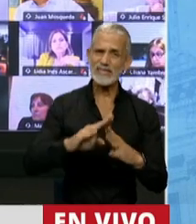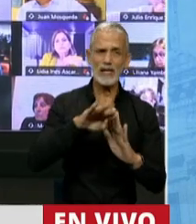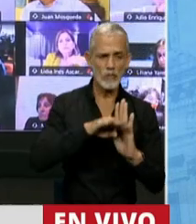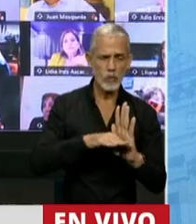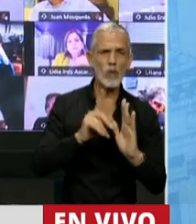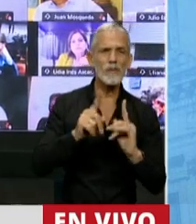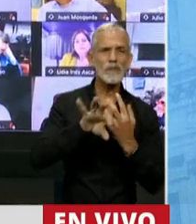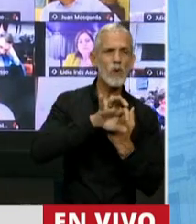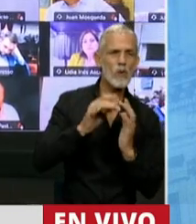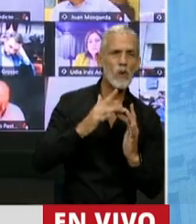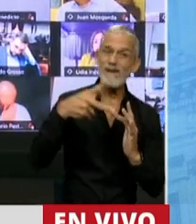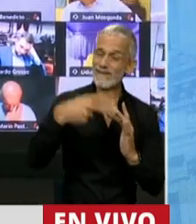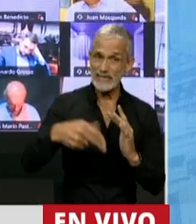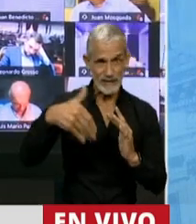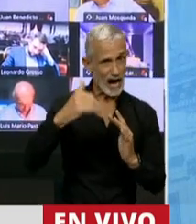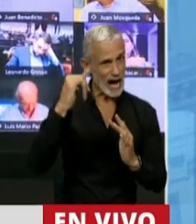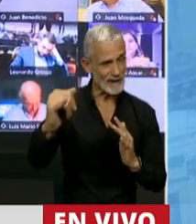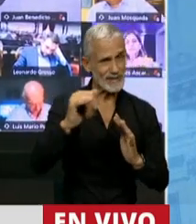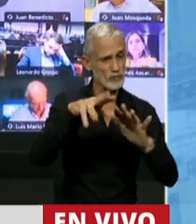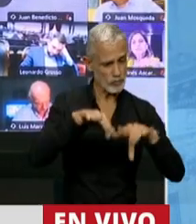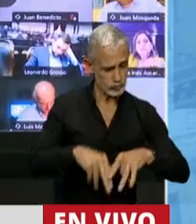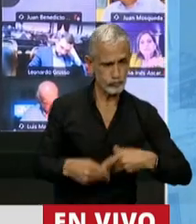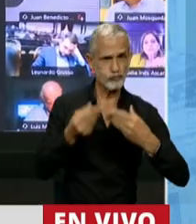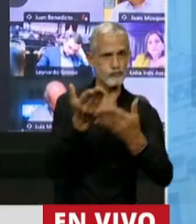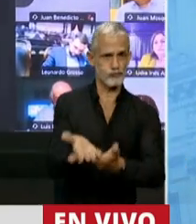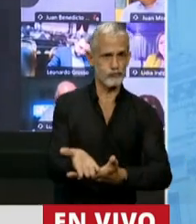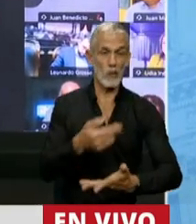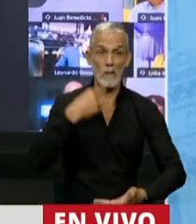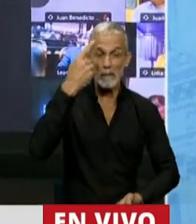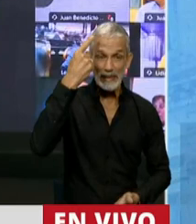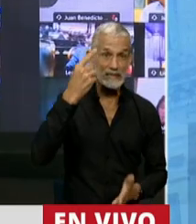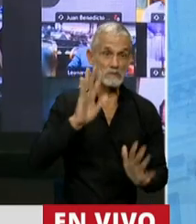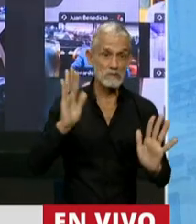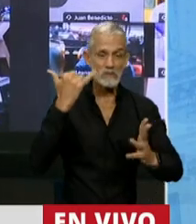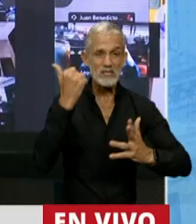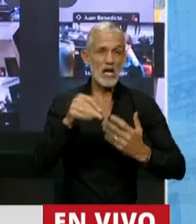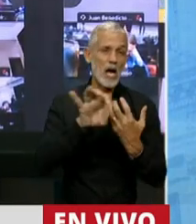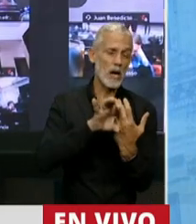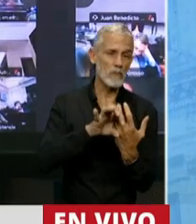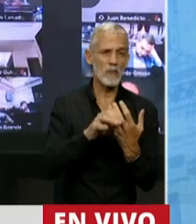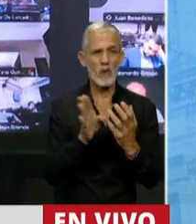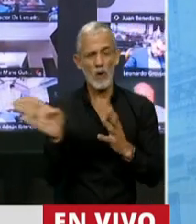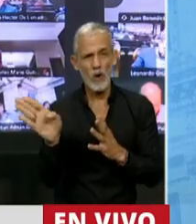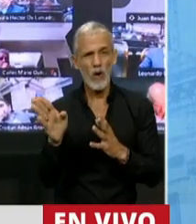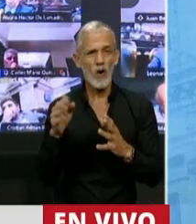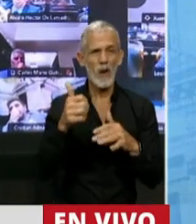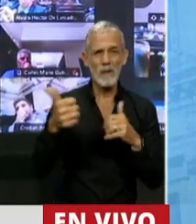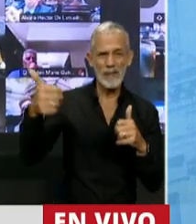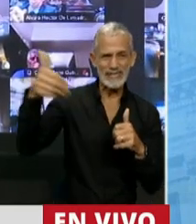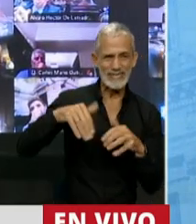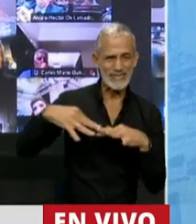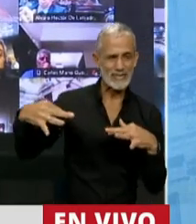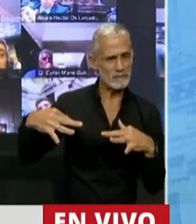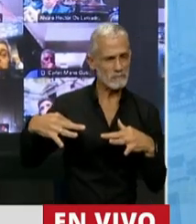protocolo y que nosotros creíamos que terminaba el sistema mixto. Y a diferencia de lo